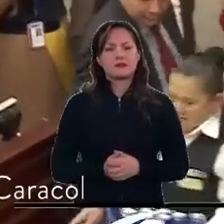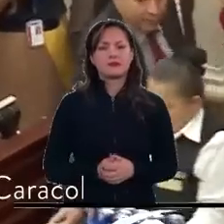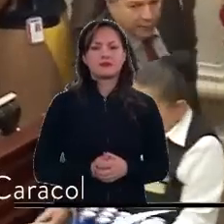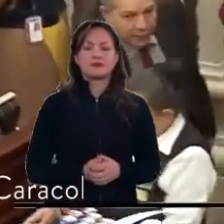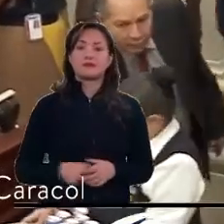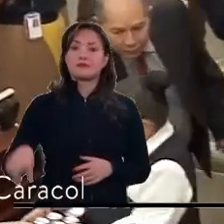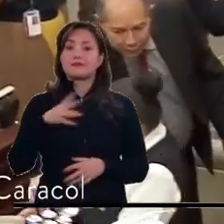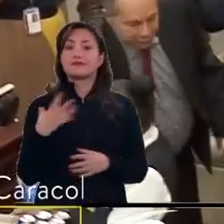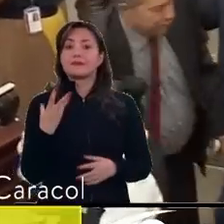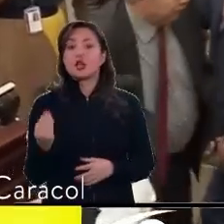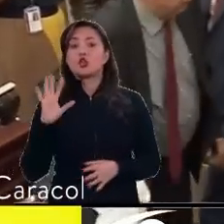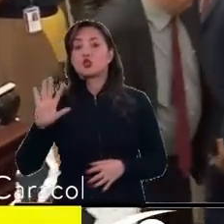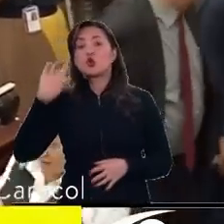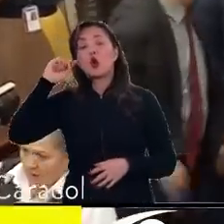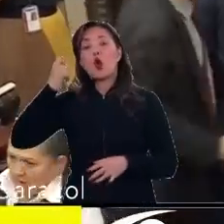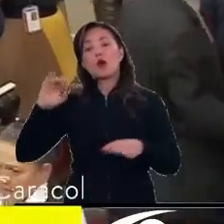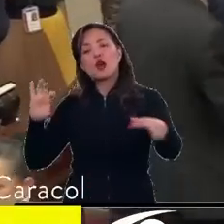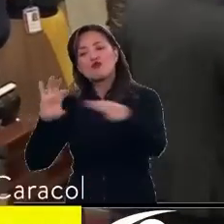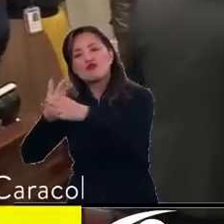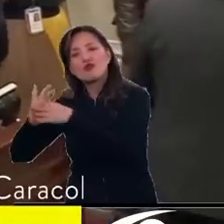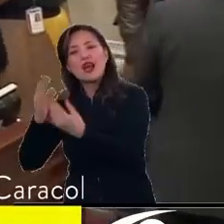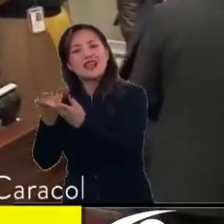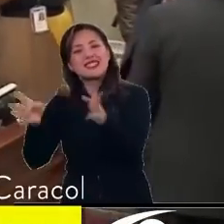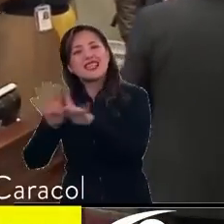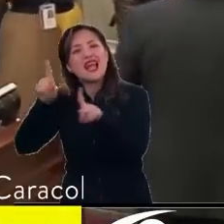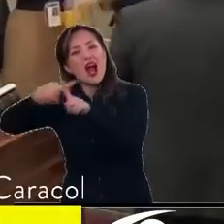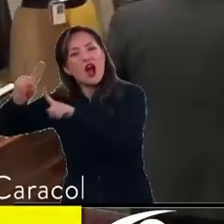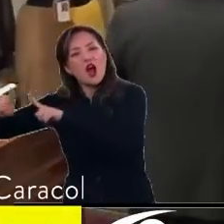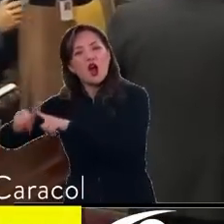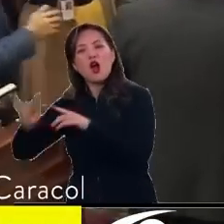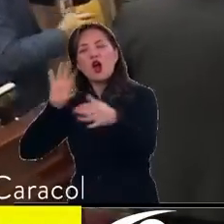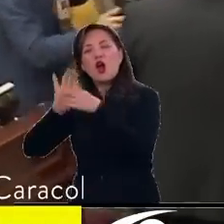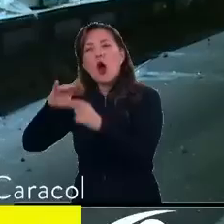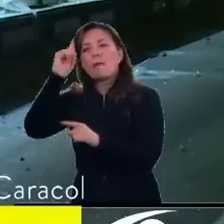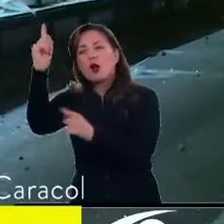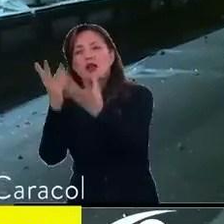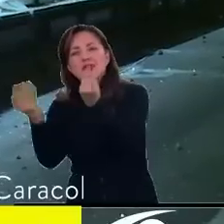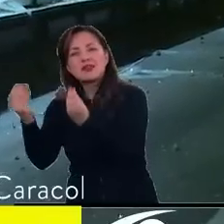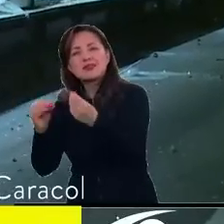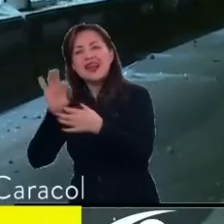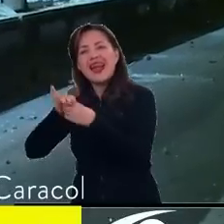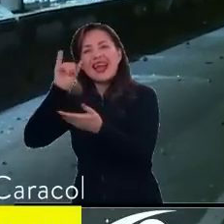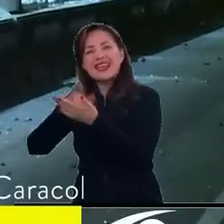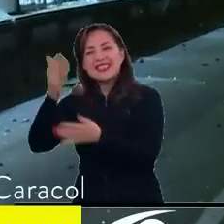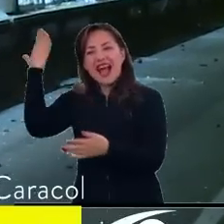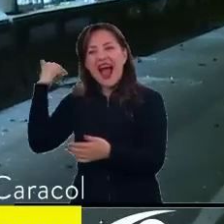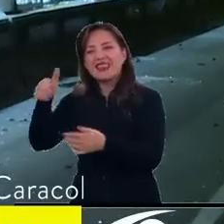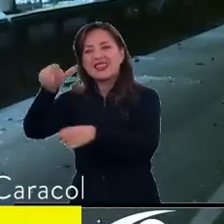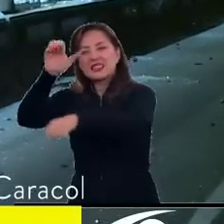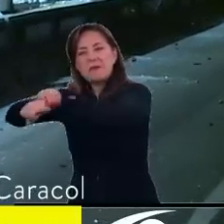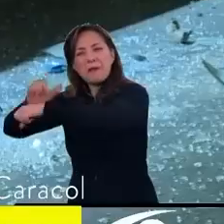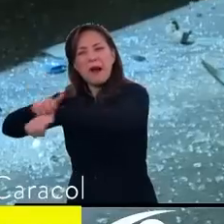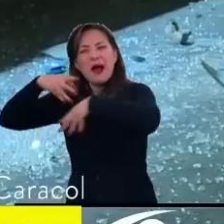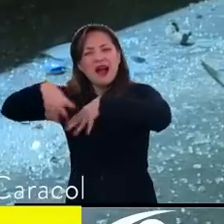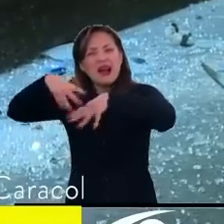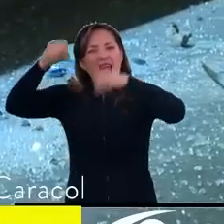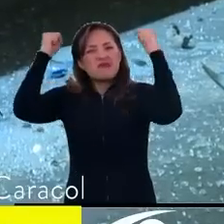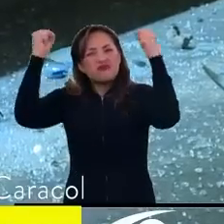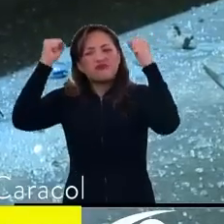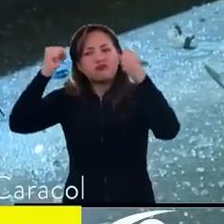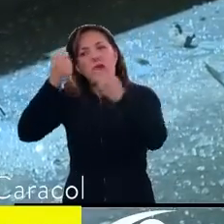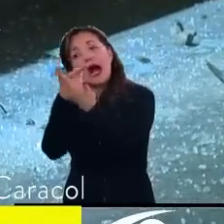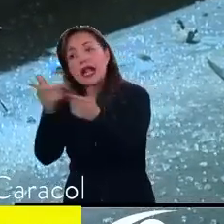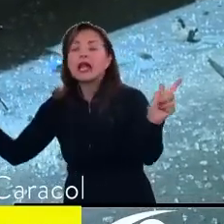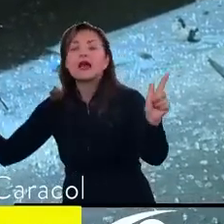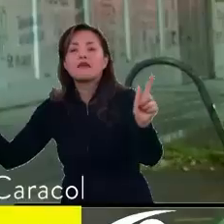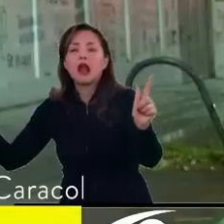Para la bancada del gobierno, el anuncio del presidente Petro de liberar a jóvenes detenidos durante las protestas para que sean gestores de paz es una